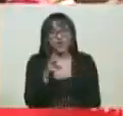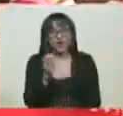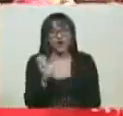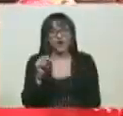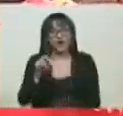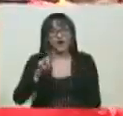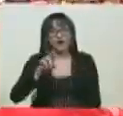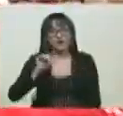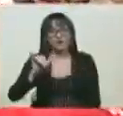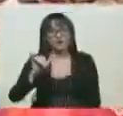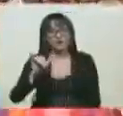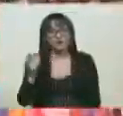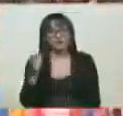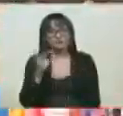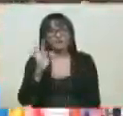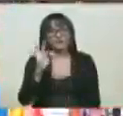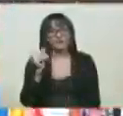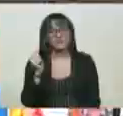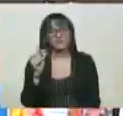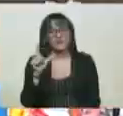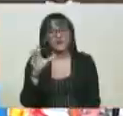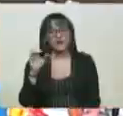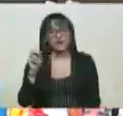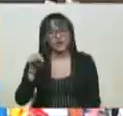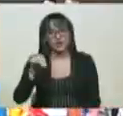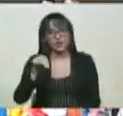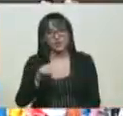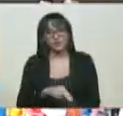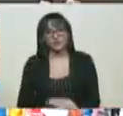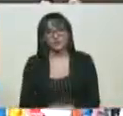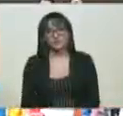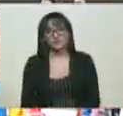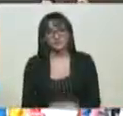¿Ustedes conocen a Henry Falcón?